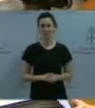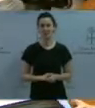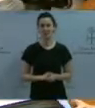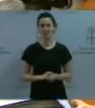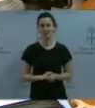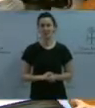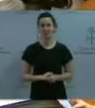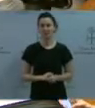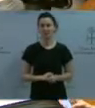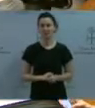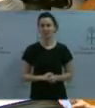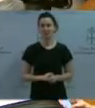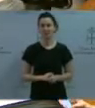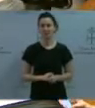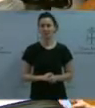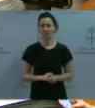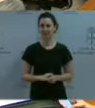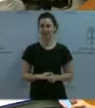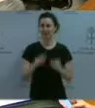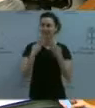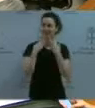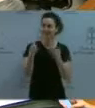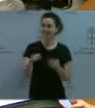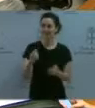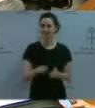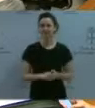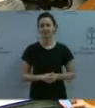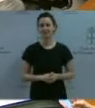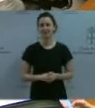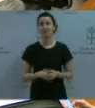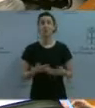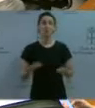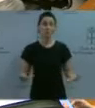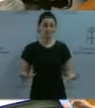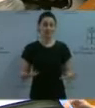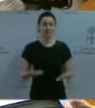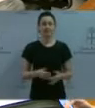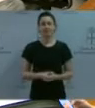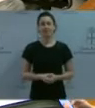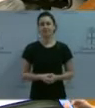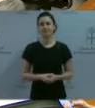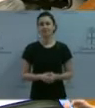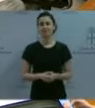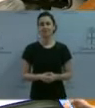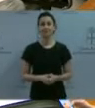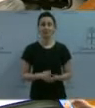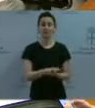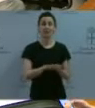Gracias, señor presidente. Sería importante, y se lo digo especialmente al Grupo Socialista, que un tema como